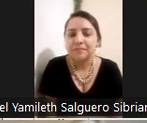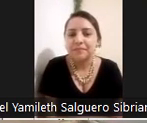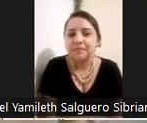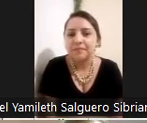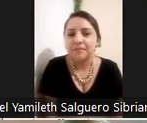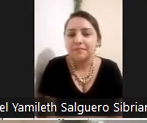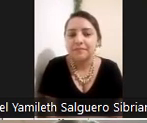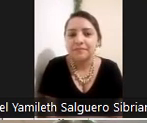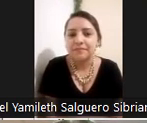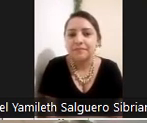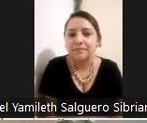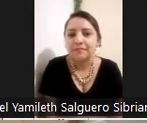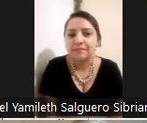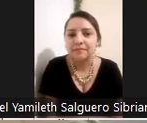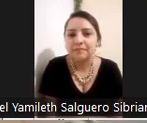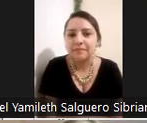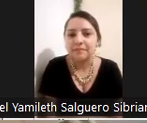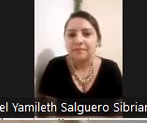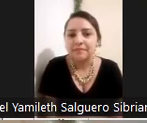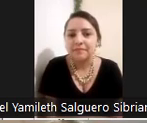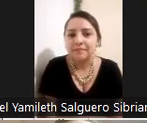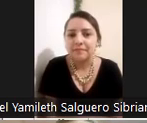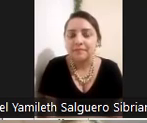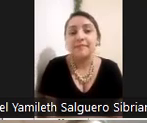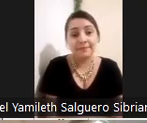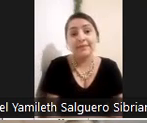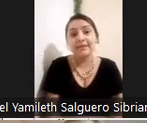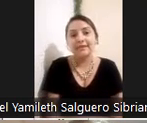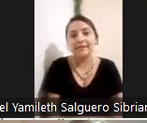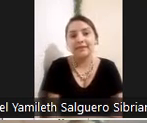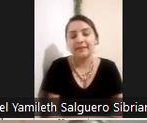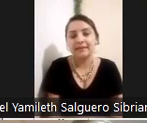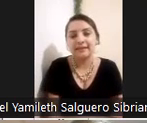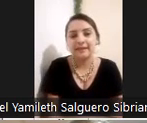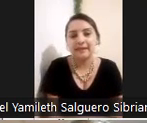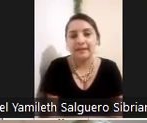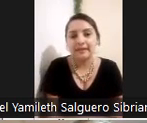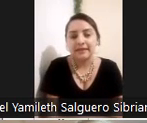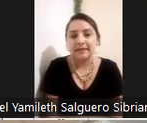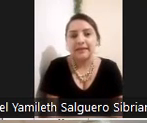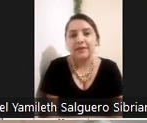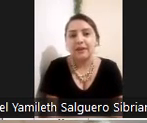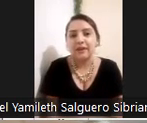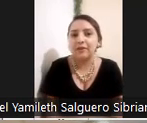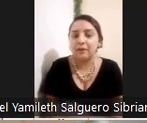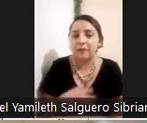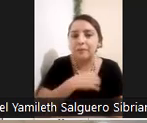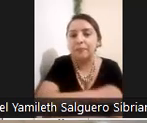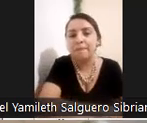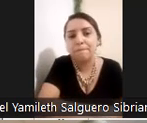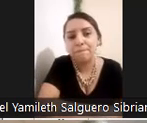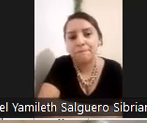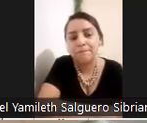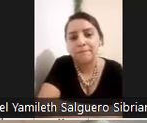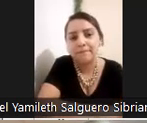ahí sí a fuerza tiene que tener sitio web no le funcionaría solo las redes sociales por el tipo de producto el que